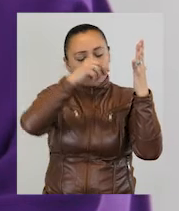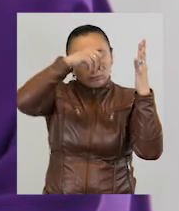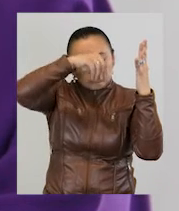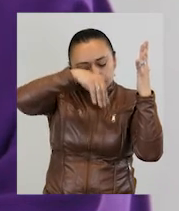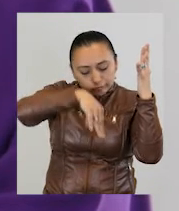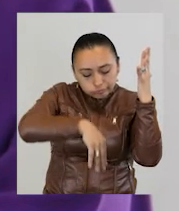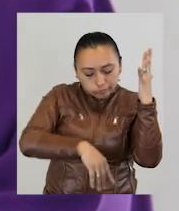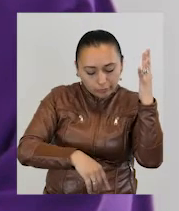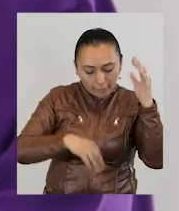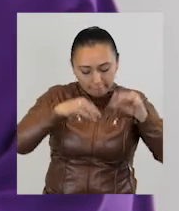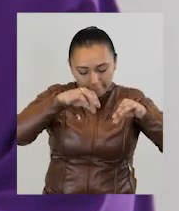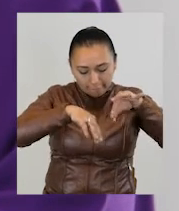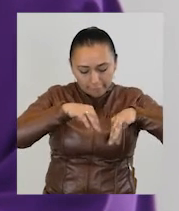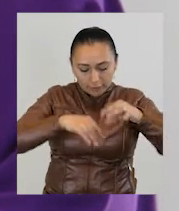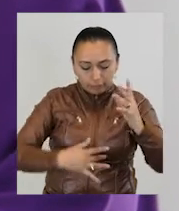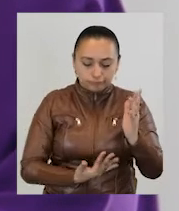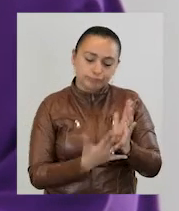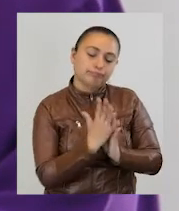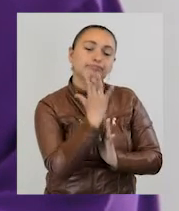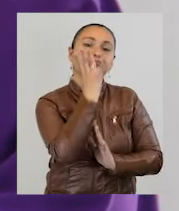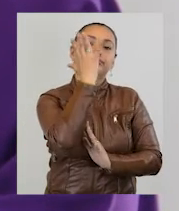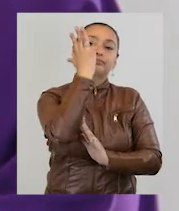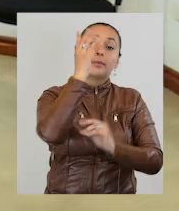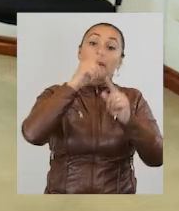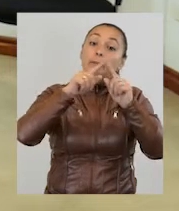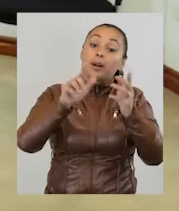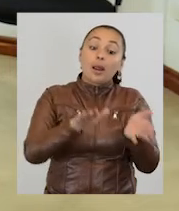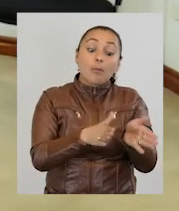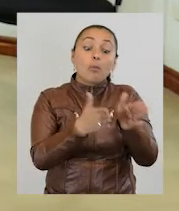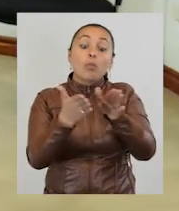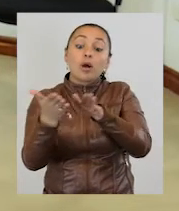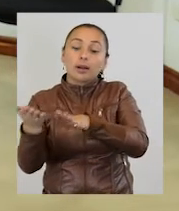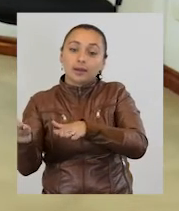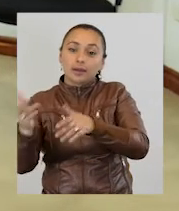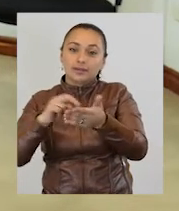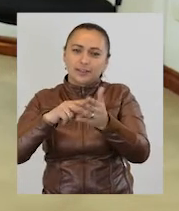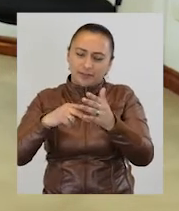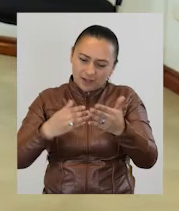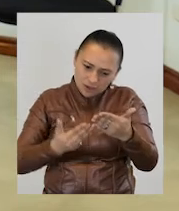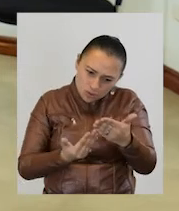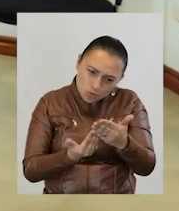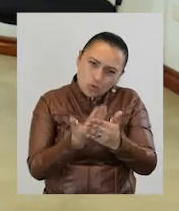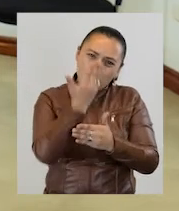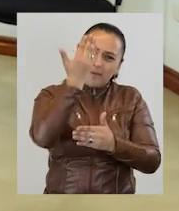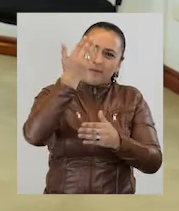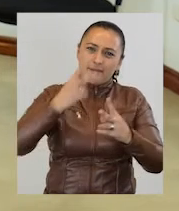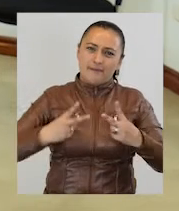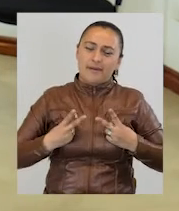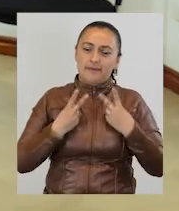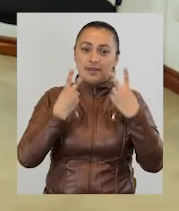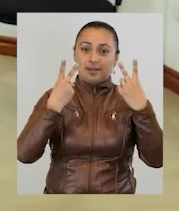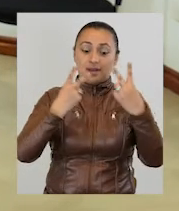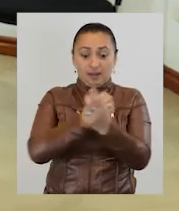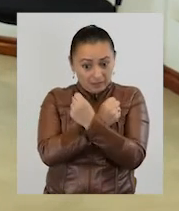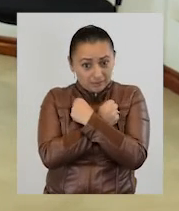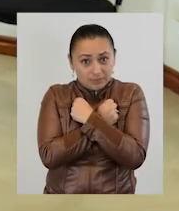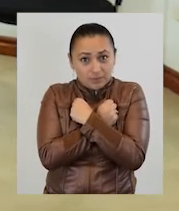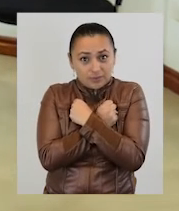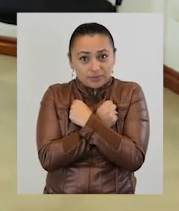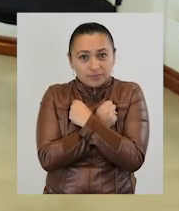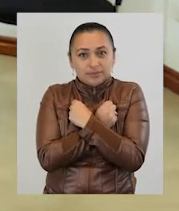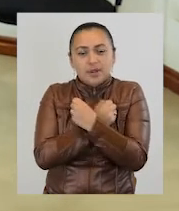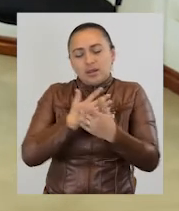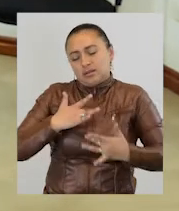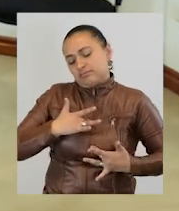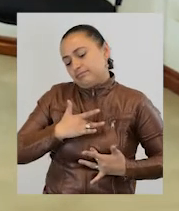grano. Pero también la muerte da un sentido nuevo a la resurrección. El amor